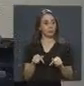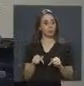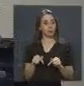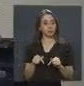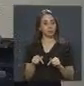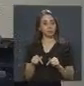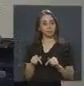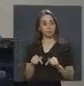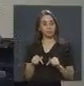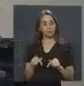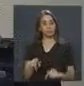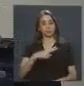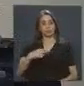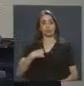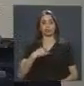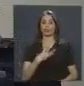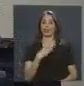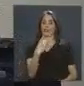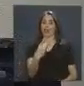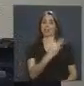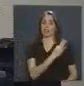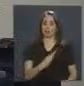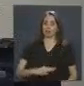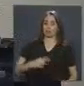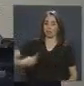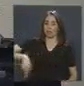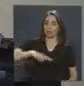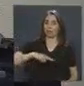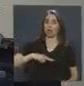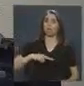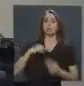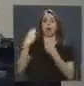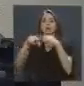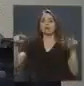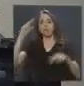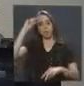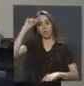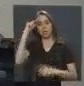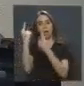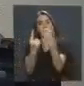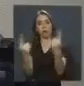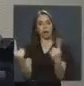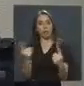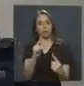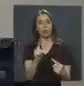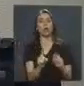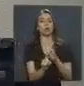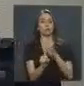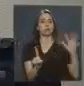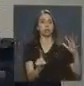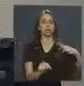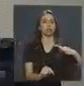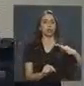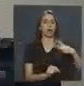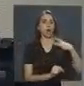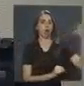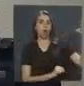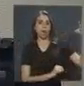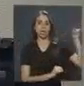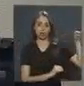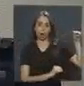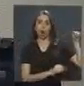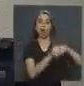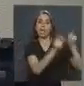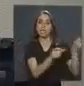No estamos aquí, ni hemos sido electos para satisfacer caprichos personales. No debemos al pueblo que nos eligió, y ese mismo pueblo